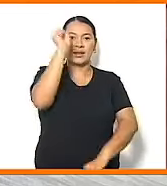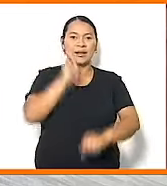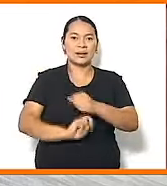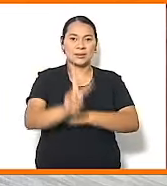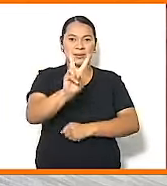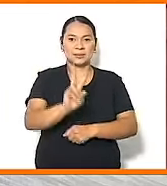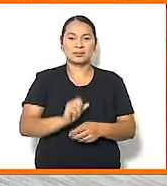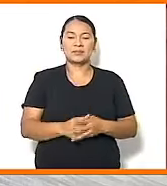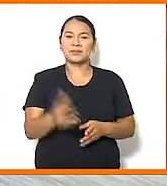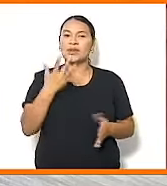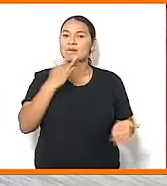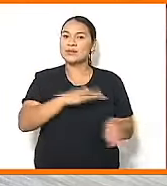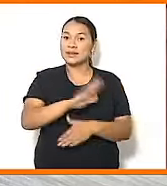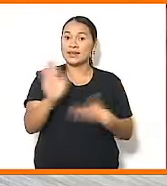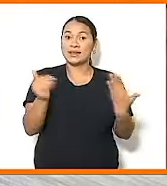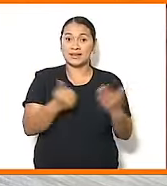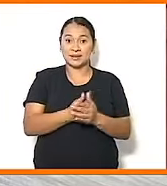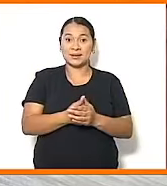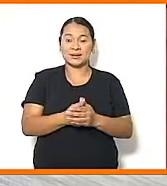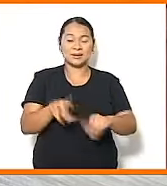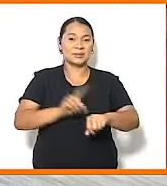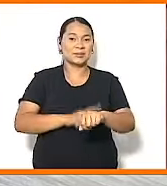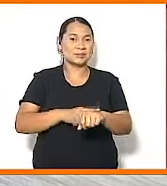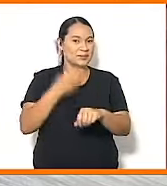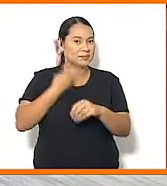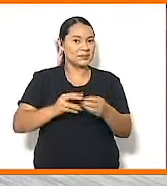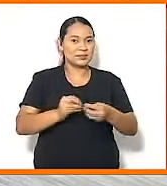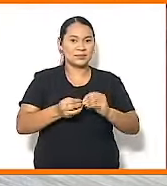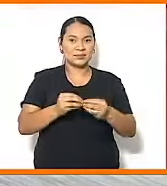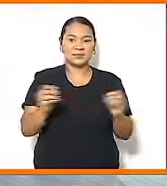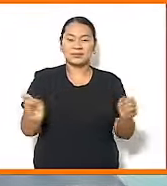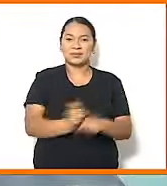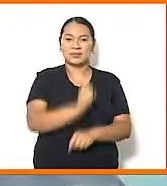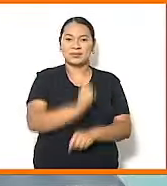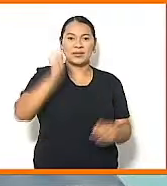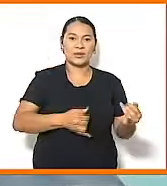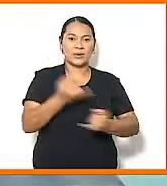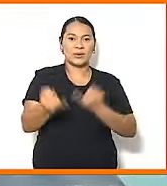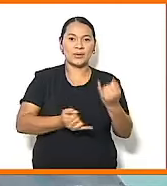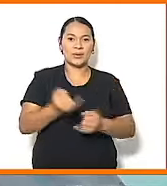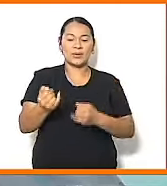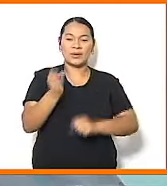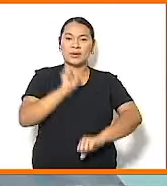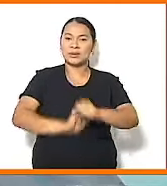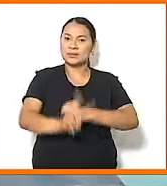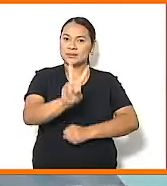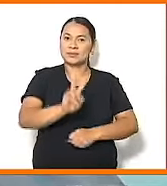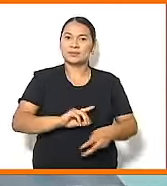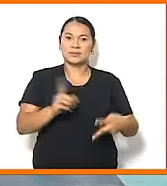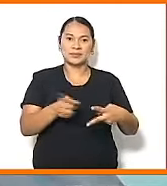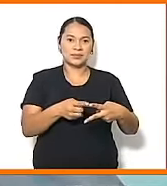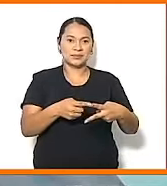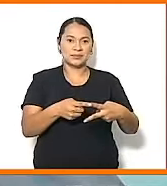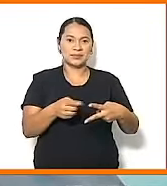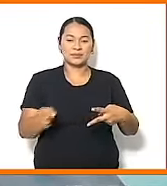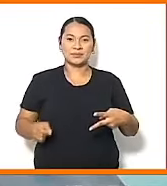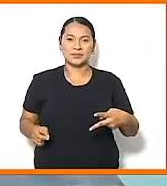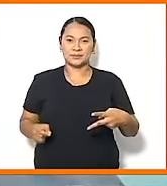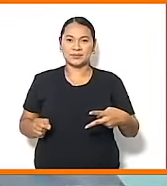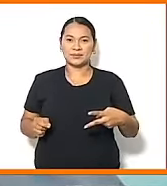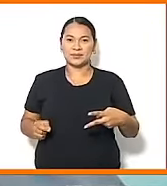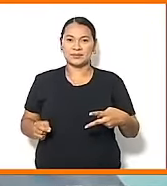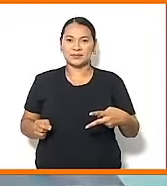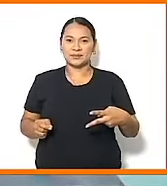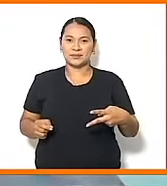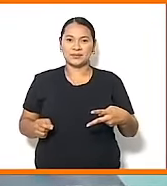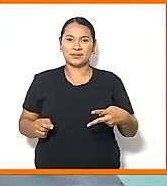premiados. Les deseo muchísima suerte, es momento de conocer ese primer número ganador en nuestra posición 1, y su primer dígito afortunado ganador